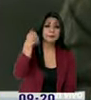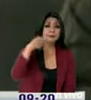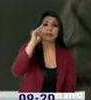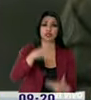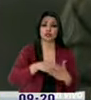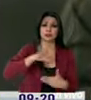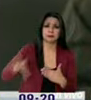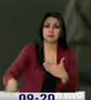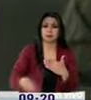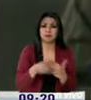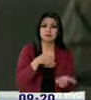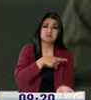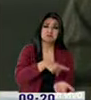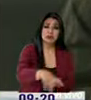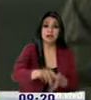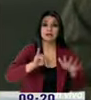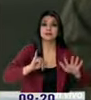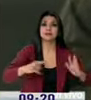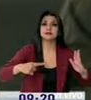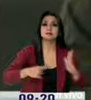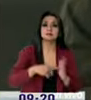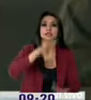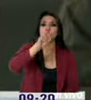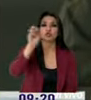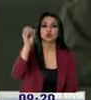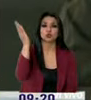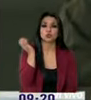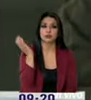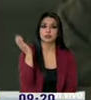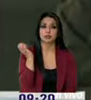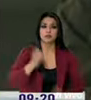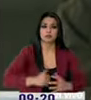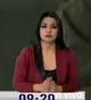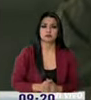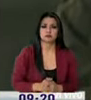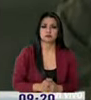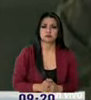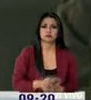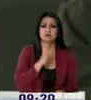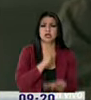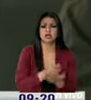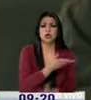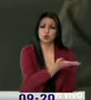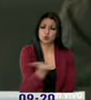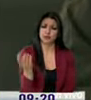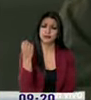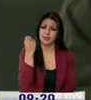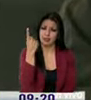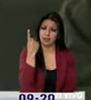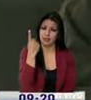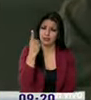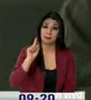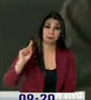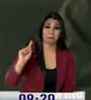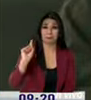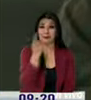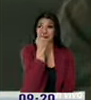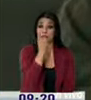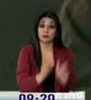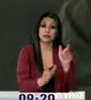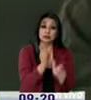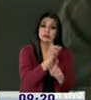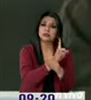más. Pagaremos a 6.200 jubilados. Vamos a priorizar, ustedes entenderán, a las personas